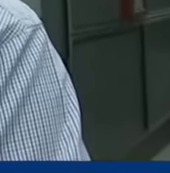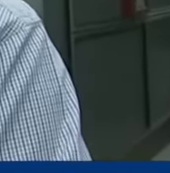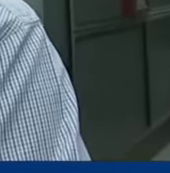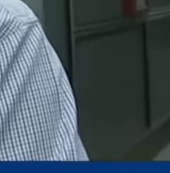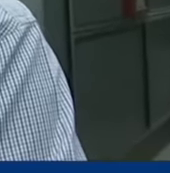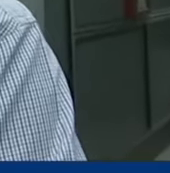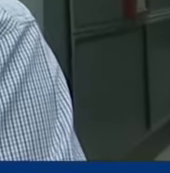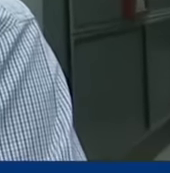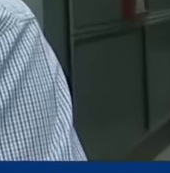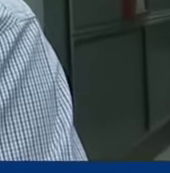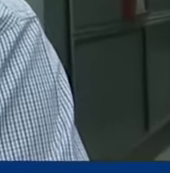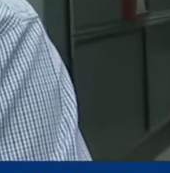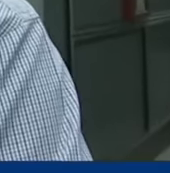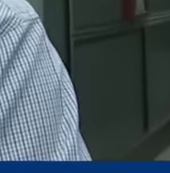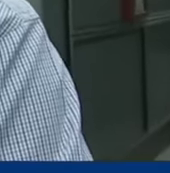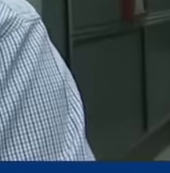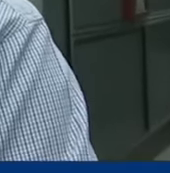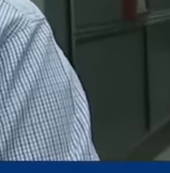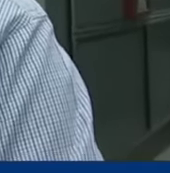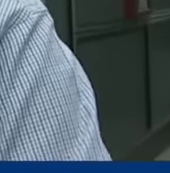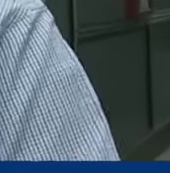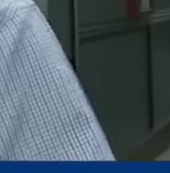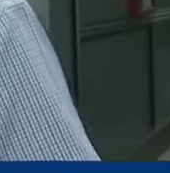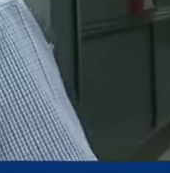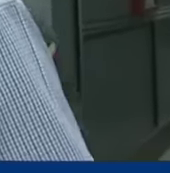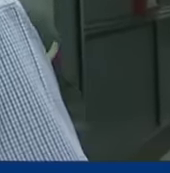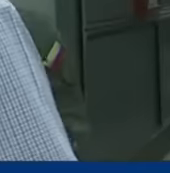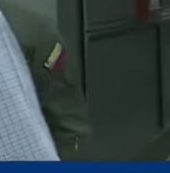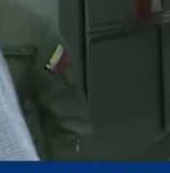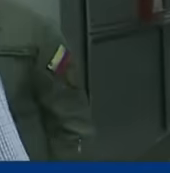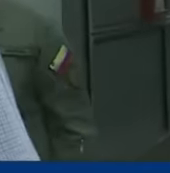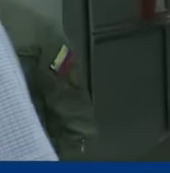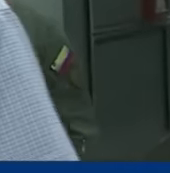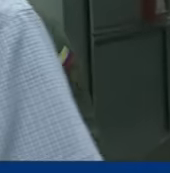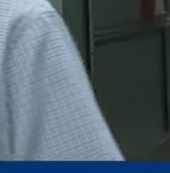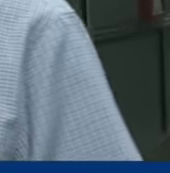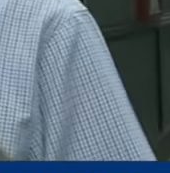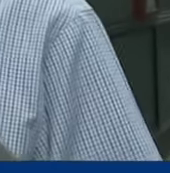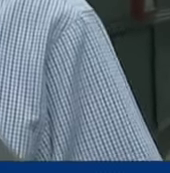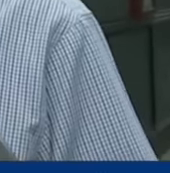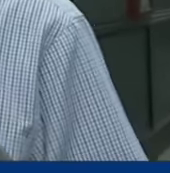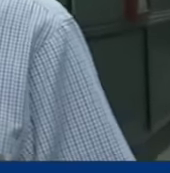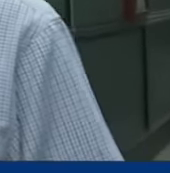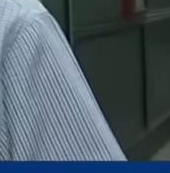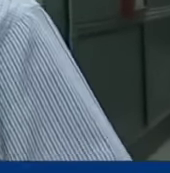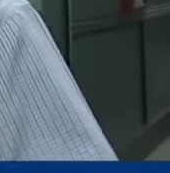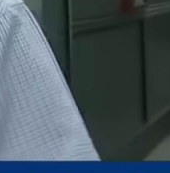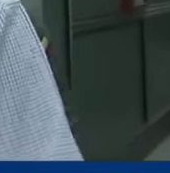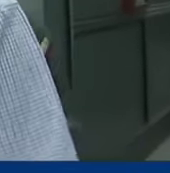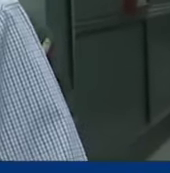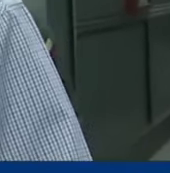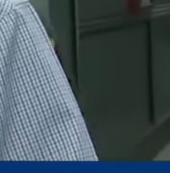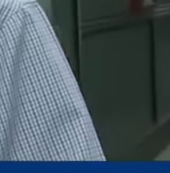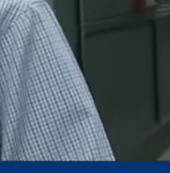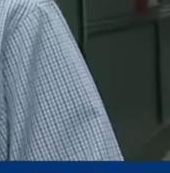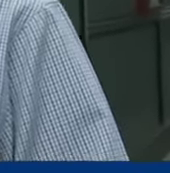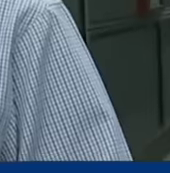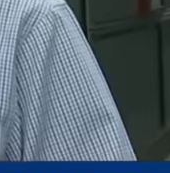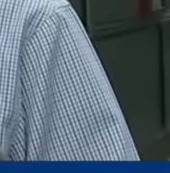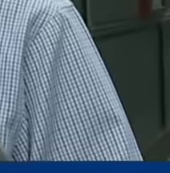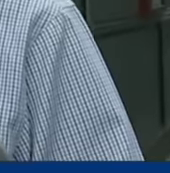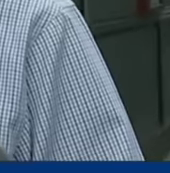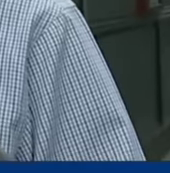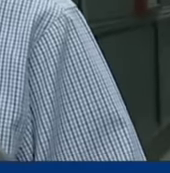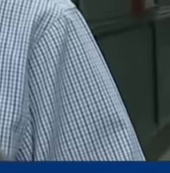Petro. Nosotros en privado hablamos muchos temas siempre. Nos llamamos por teléfono y hablamos muchos temas